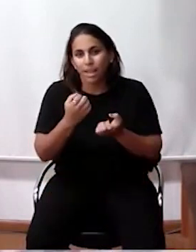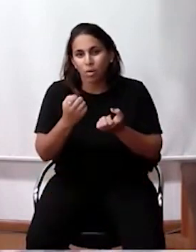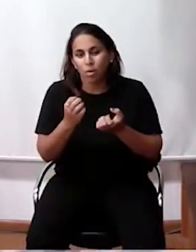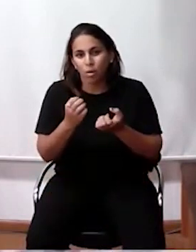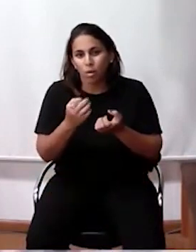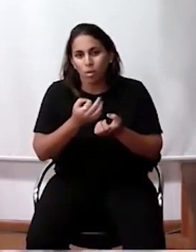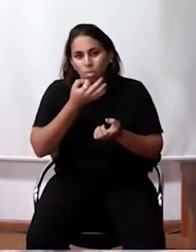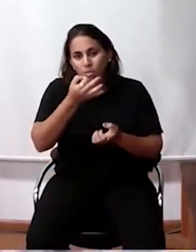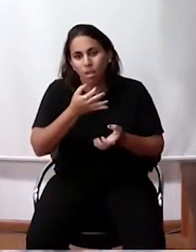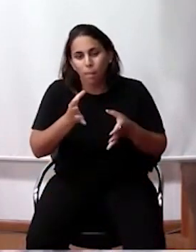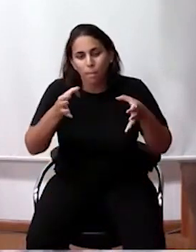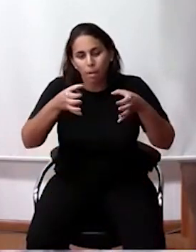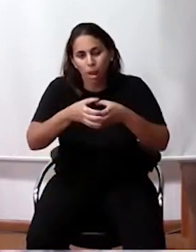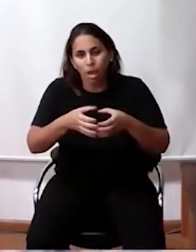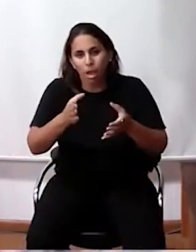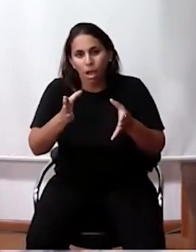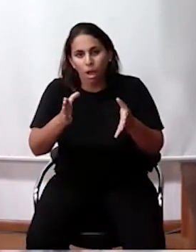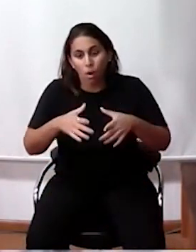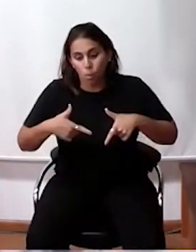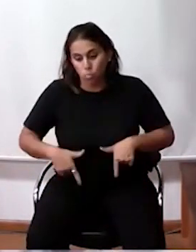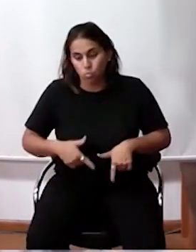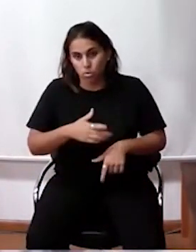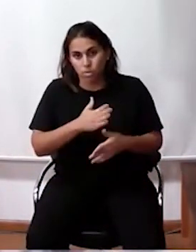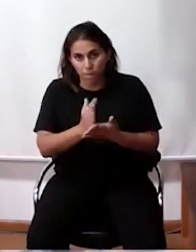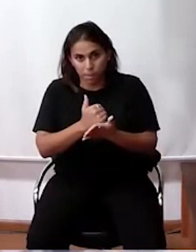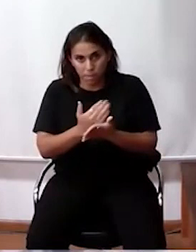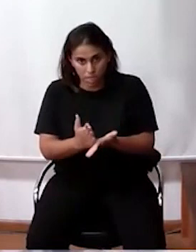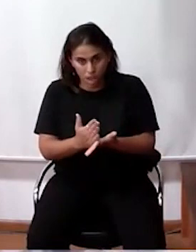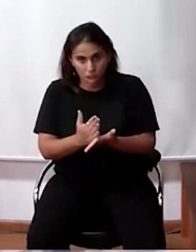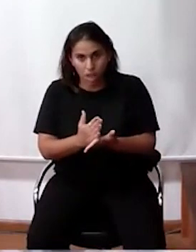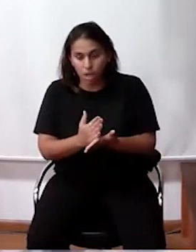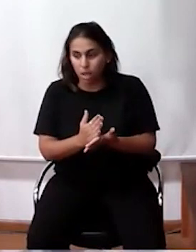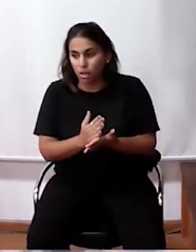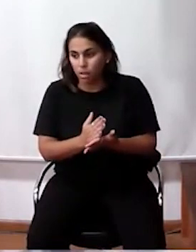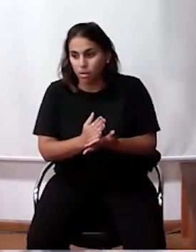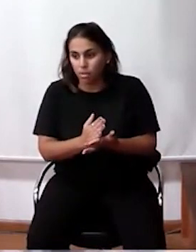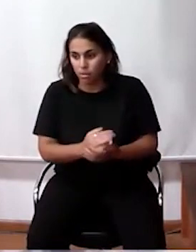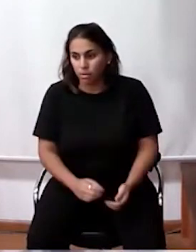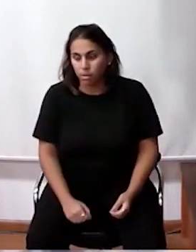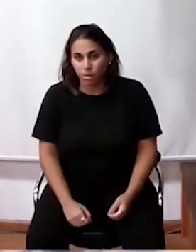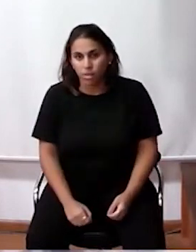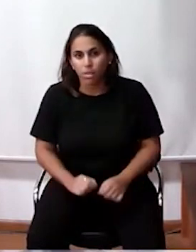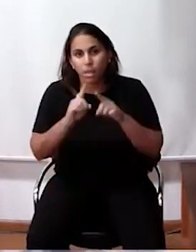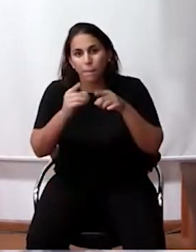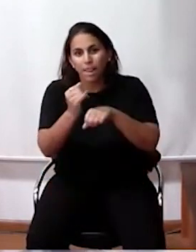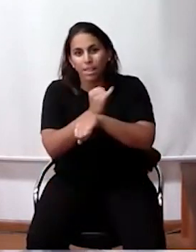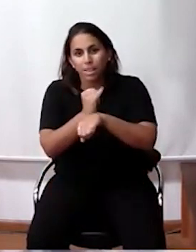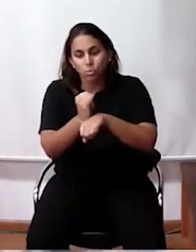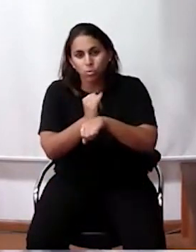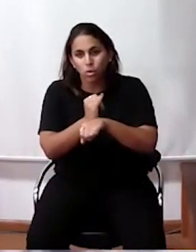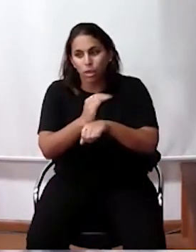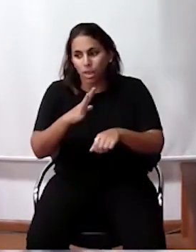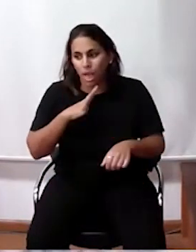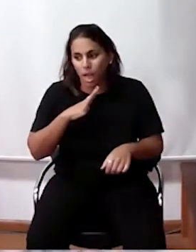trasladadas al gobierno al ejecutivo departamental a las instituciones que allí